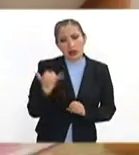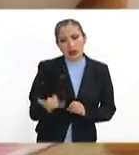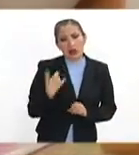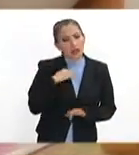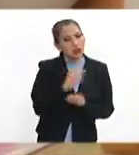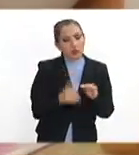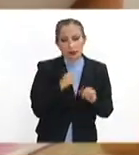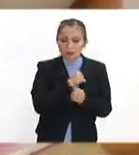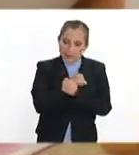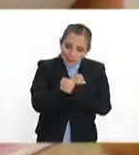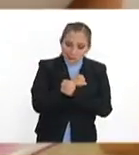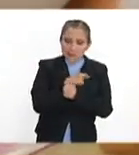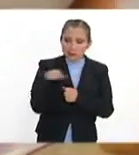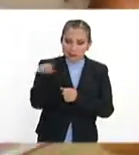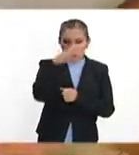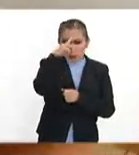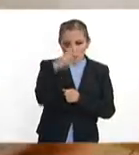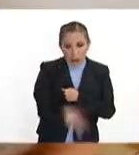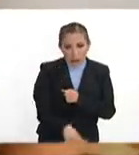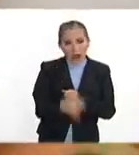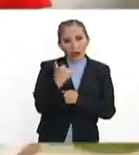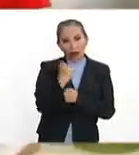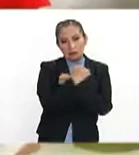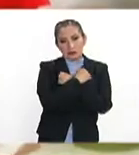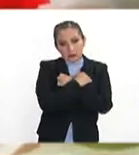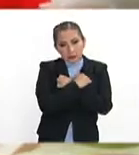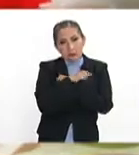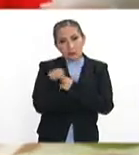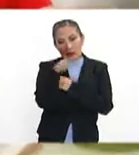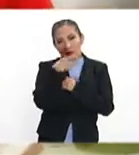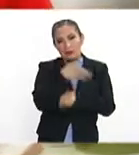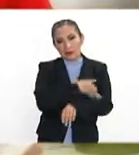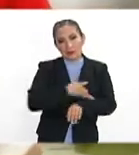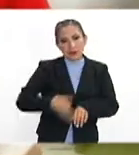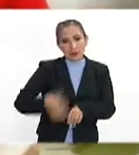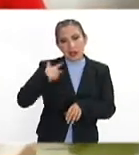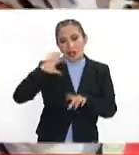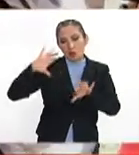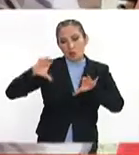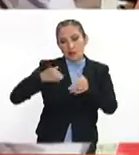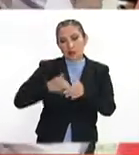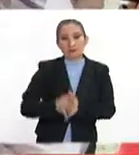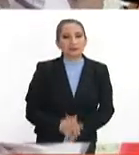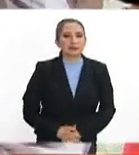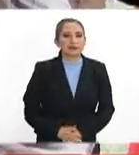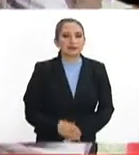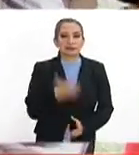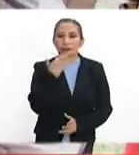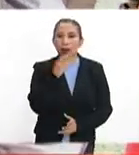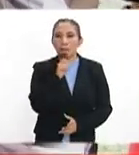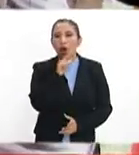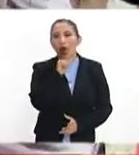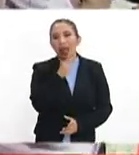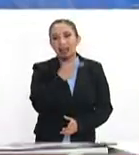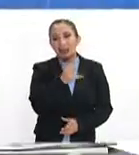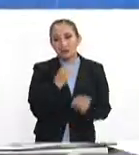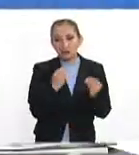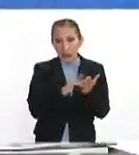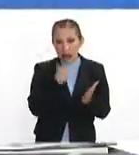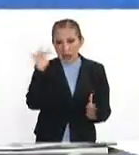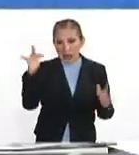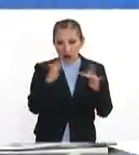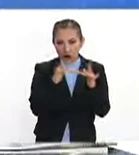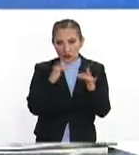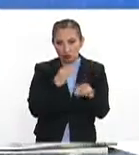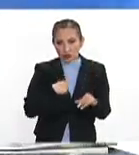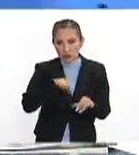lo hacen por el amor que le tienen a México y el amor que le tienen a sus familias en la comunidad. Muy bien, Paula Hernández Olmos, te agradecemos mucho que haya